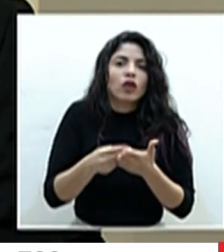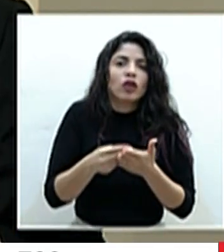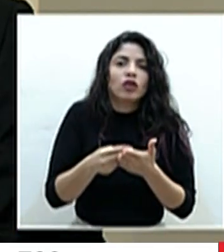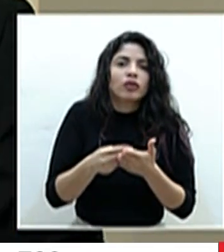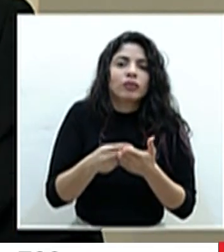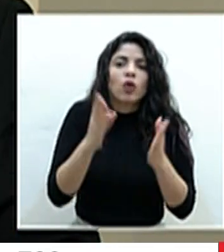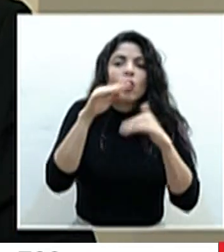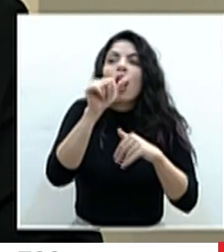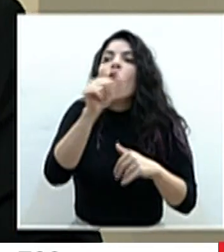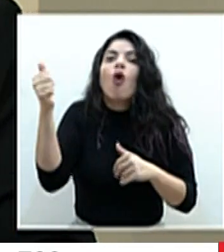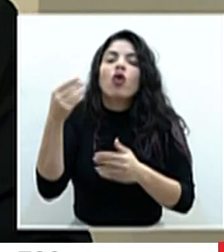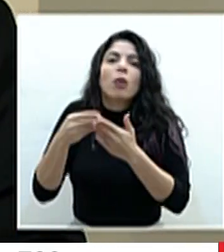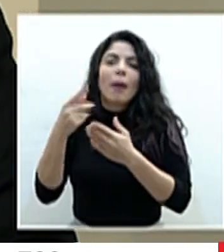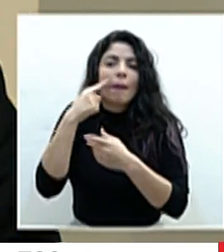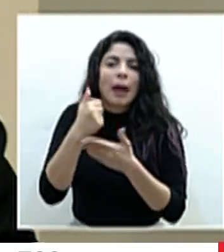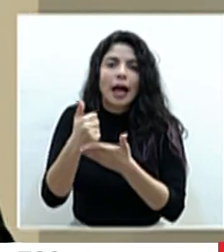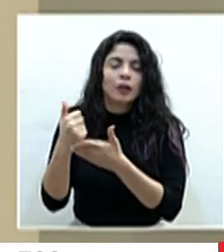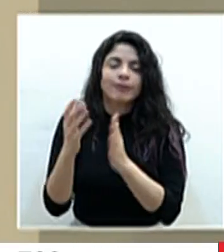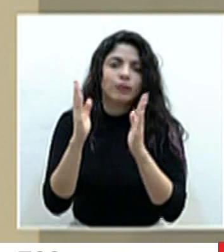fuente para apoyar a la gente.